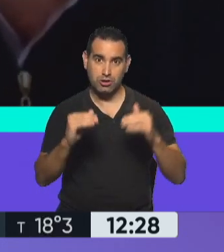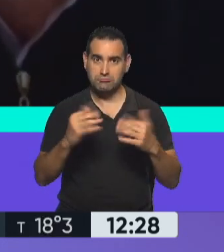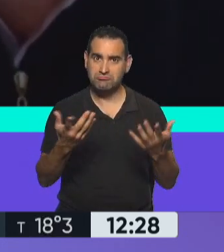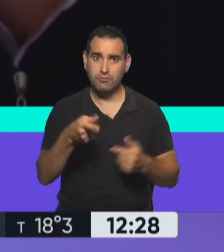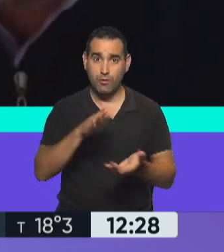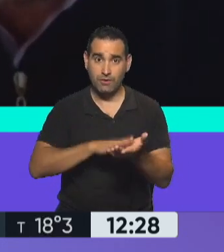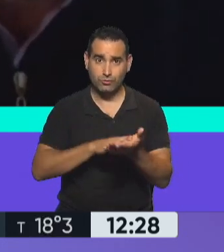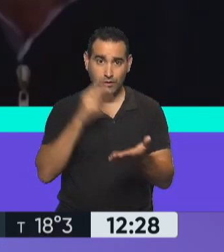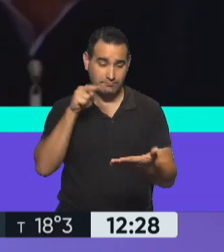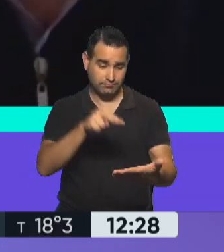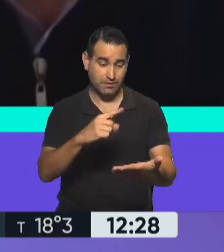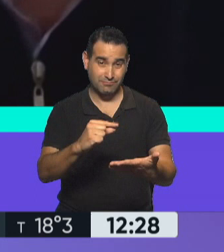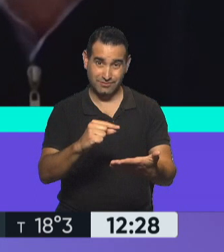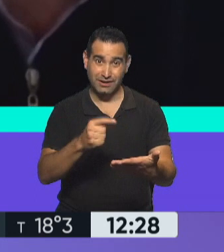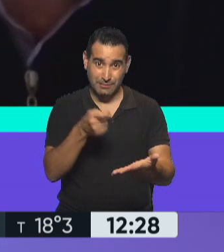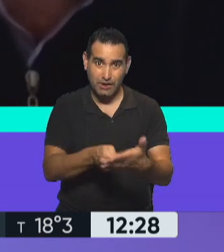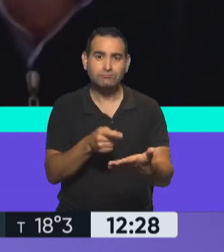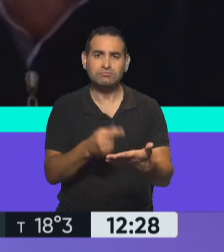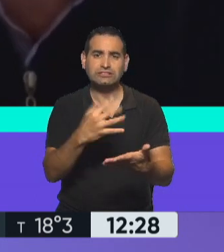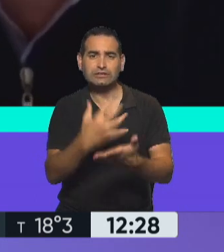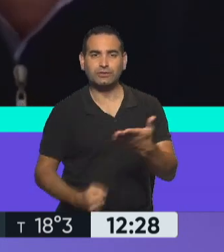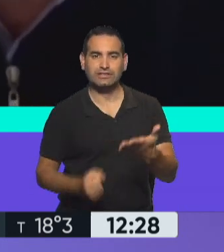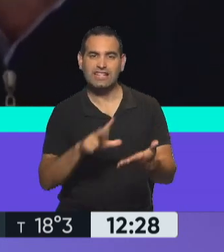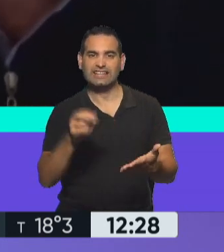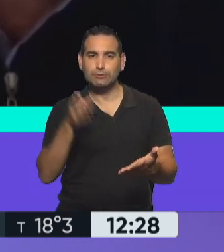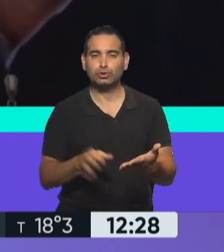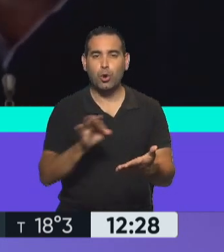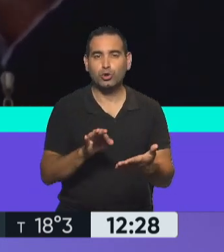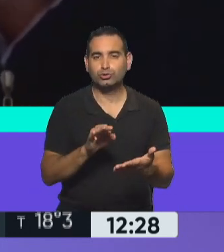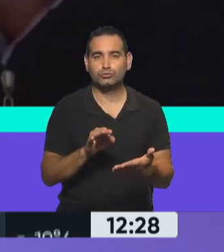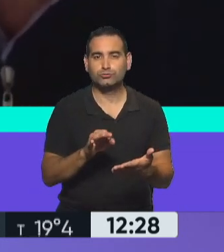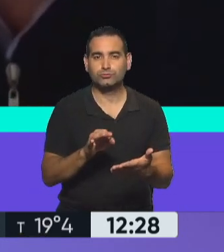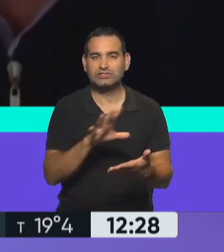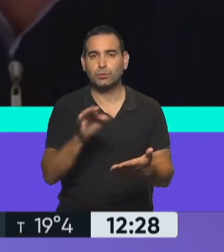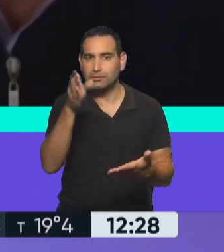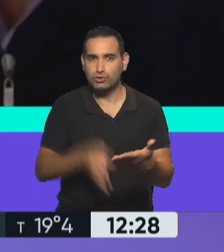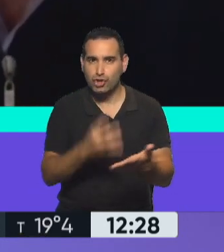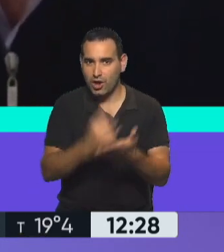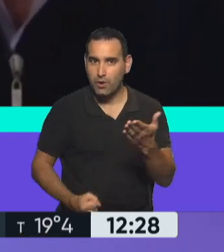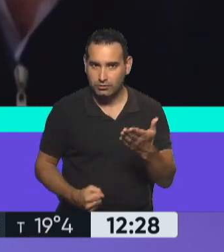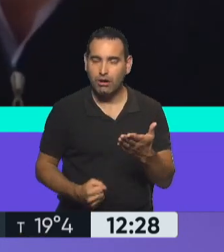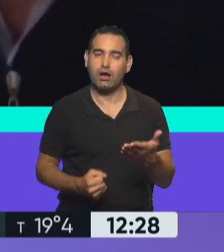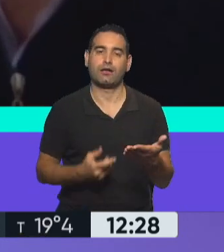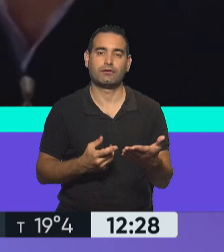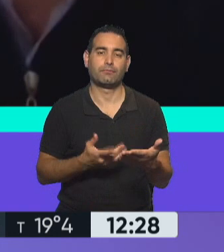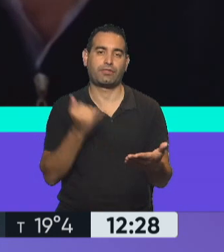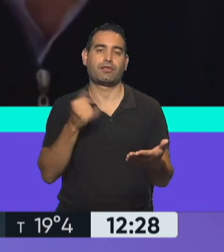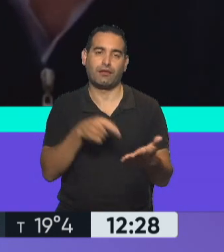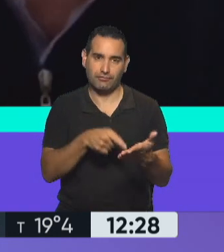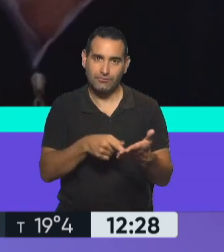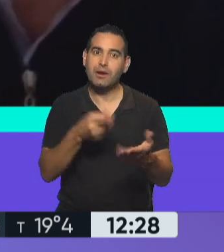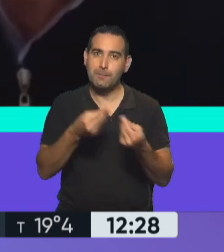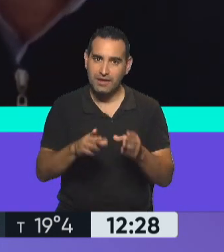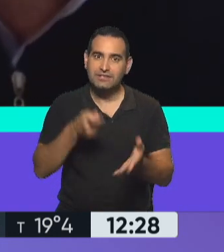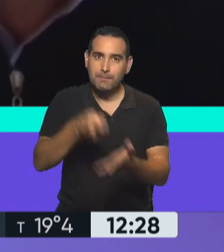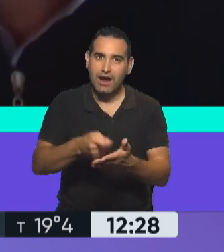boleta que estamos pagando ahora y a eso descontémosle 30% o descontémosle 50%, y ahí tenemos lo que vamos a empezar